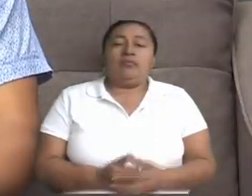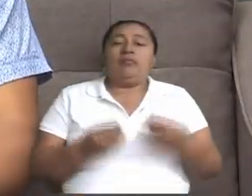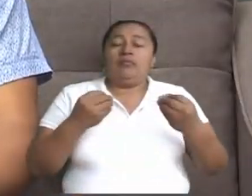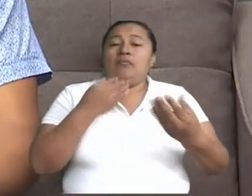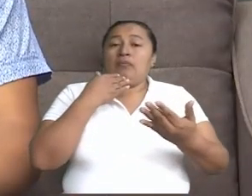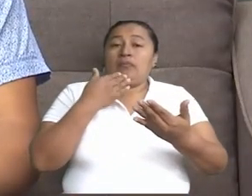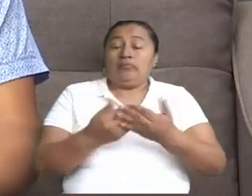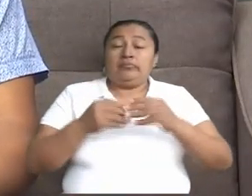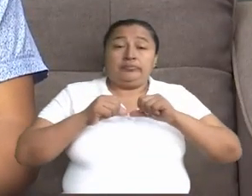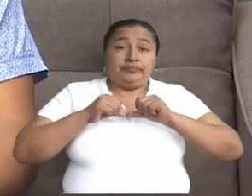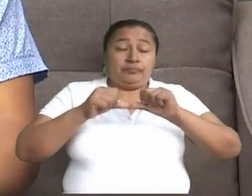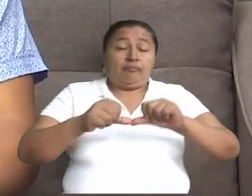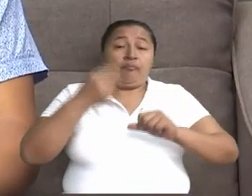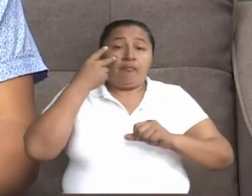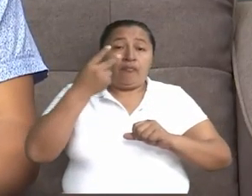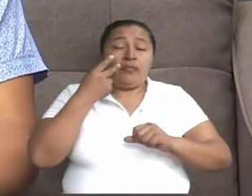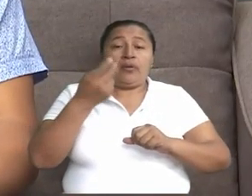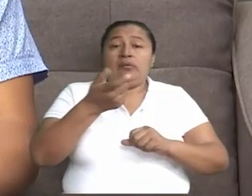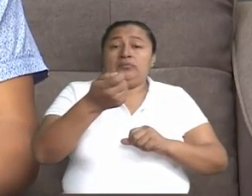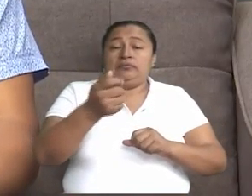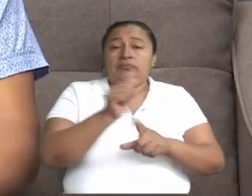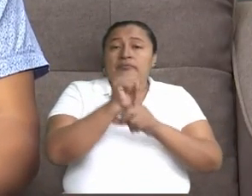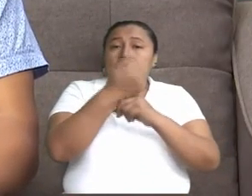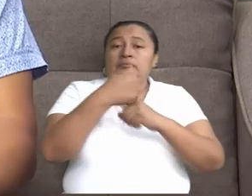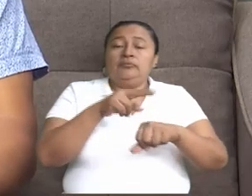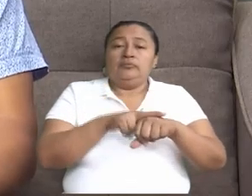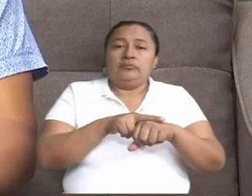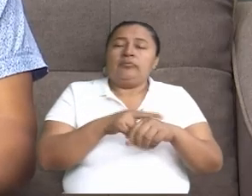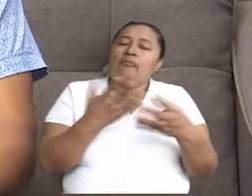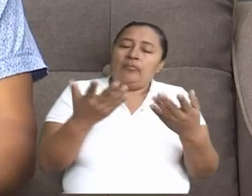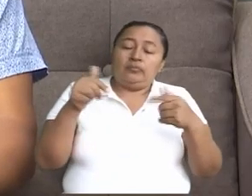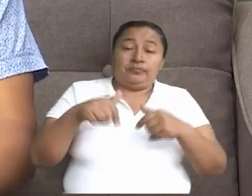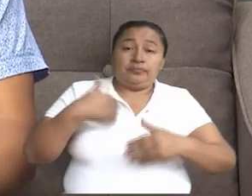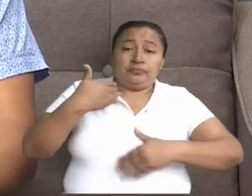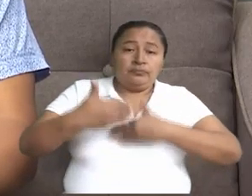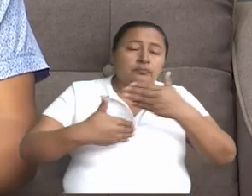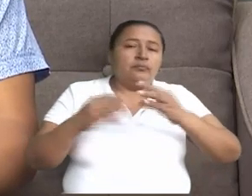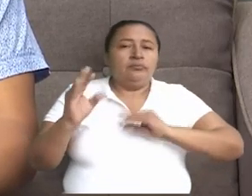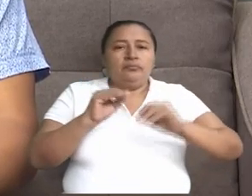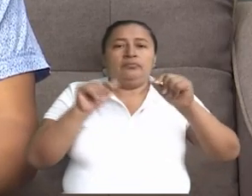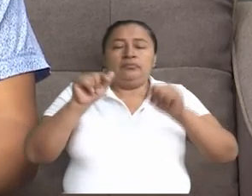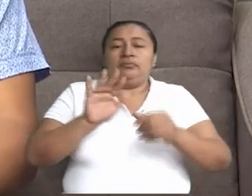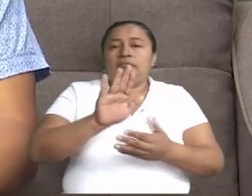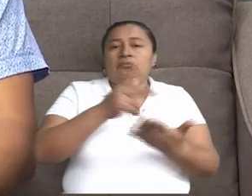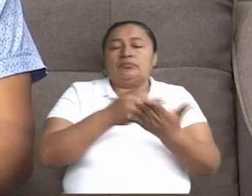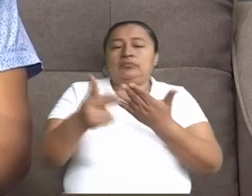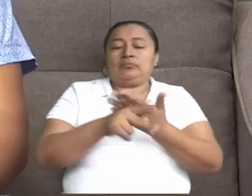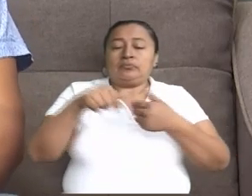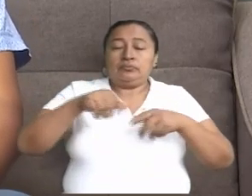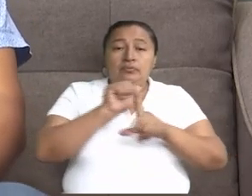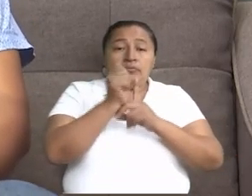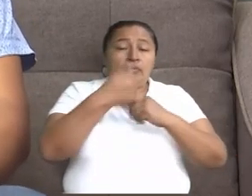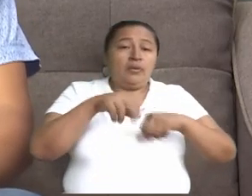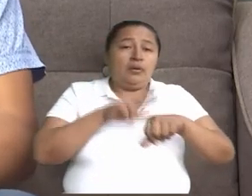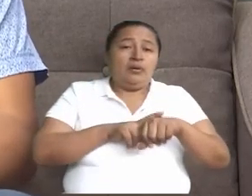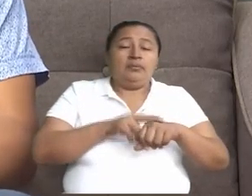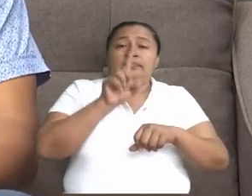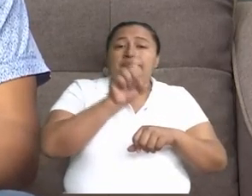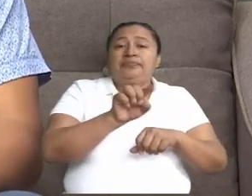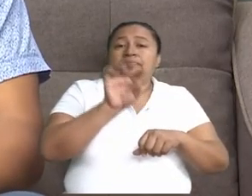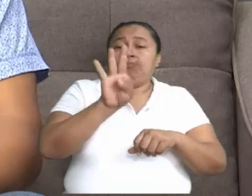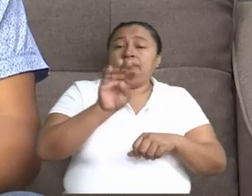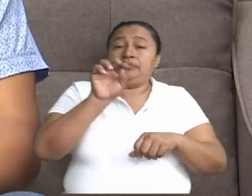Muchísimas gracias por continuar en sintonía del canal parlamentario. Pues en este proceso de conversación en su programa desde el Parlamento, 124 aniversario del